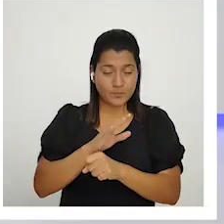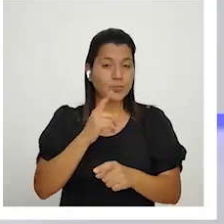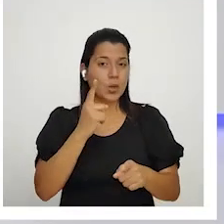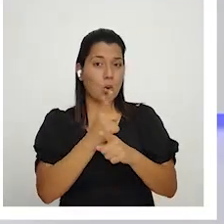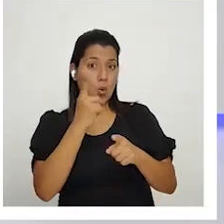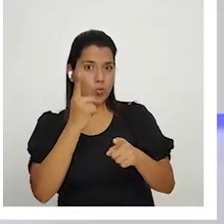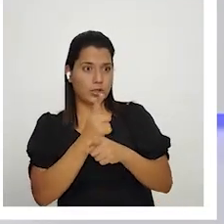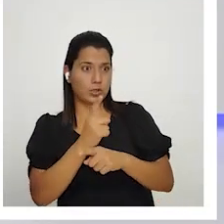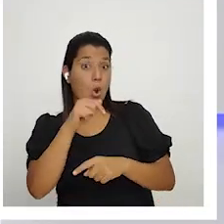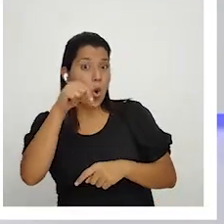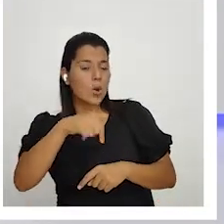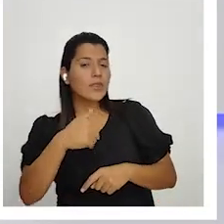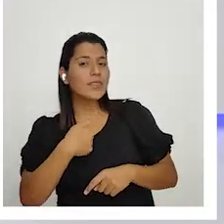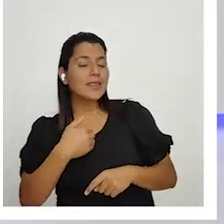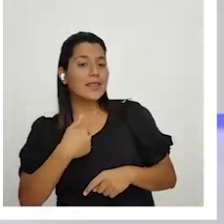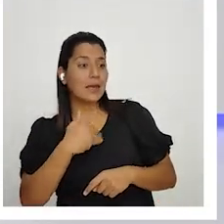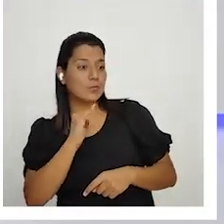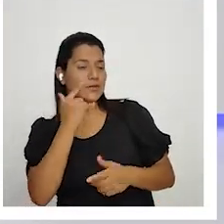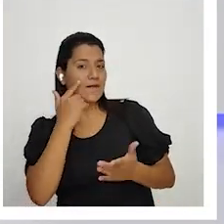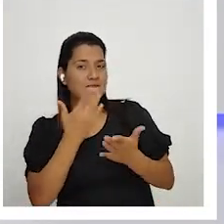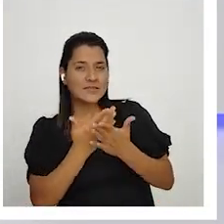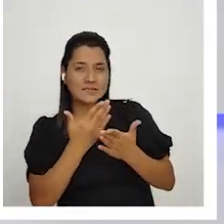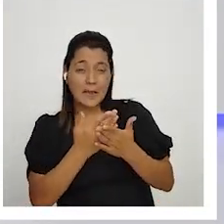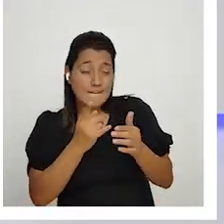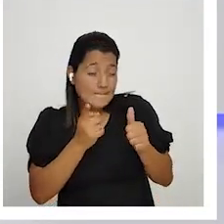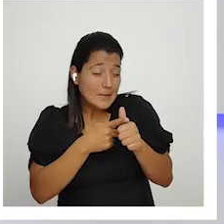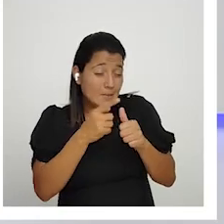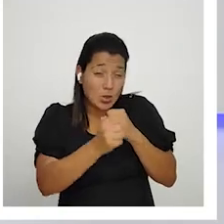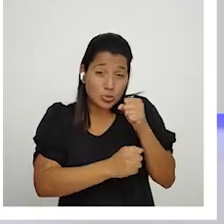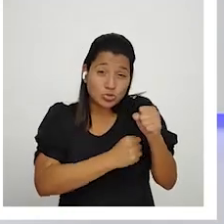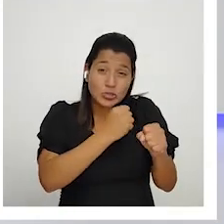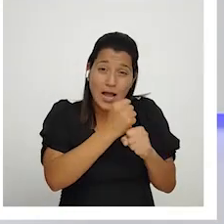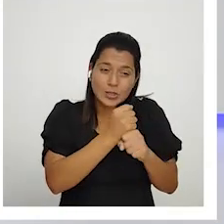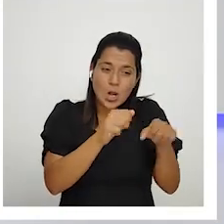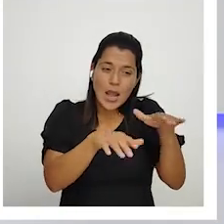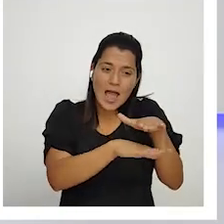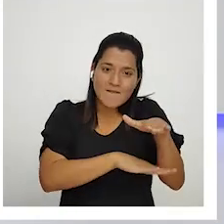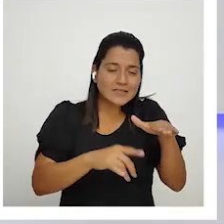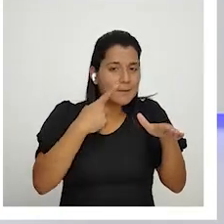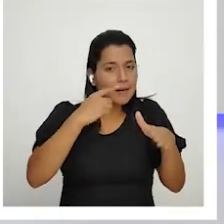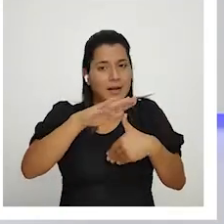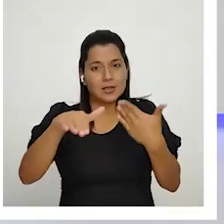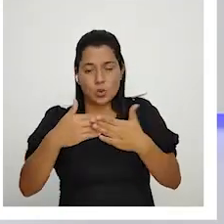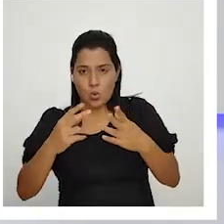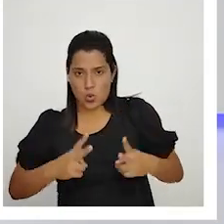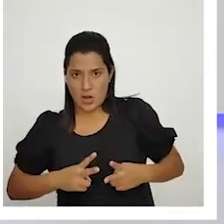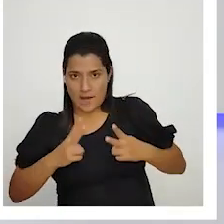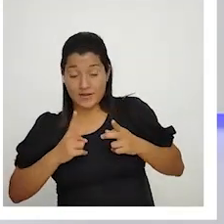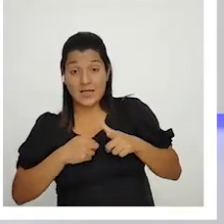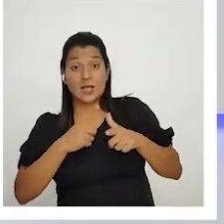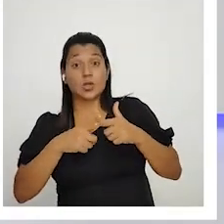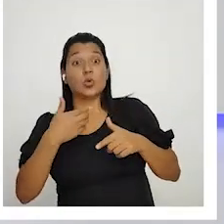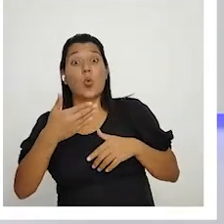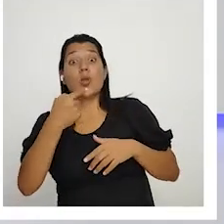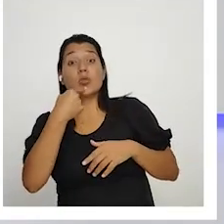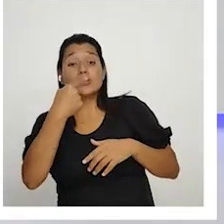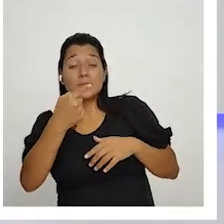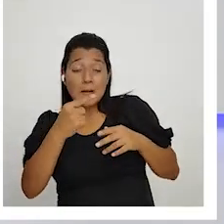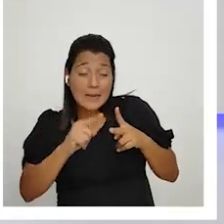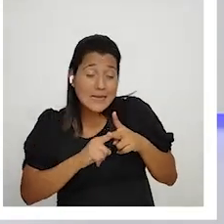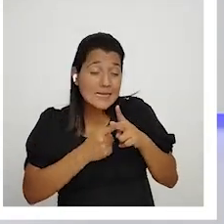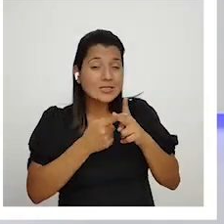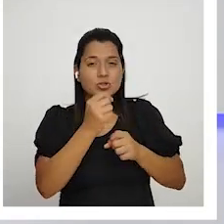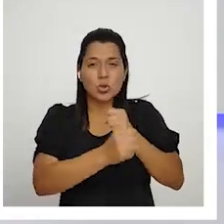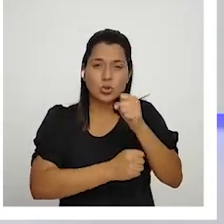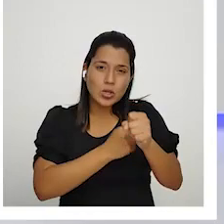vida marcan el resto, ¿verdad? Entonces, cuando hablamos de que invertir en los primeros años de vida, no estamos hablando de dinero o de un enfoque